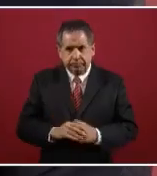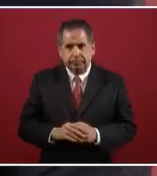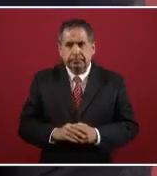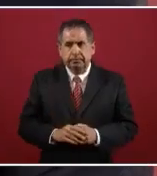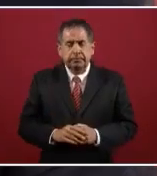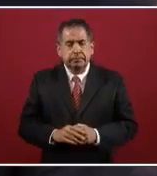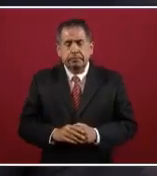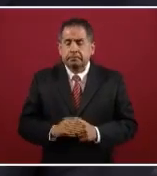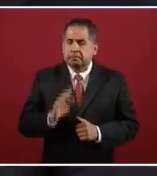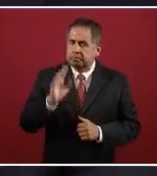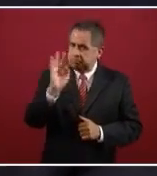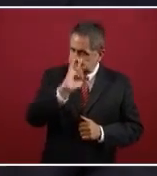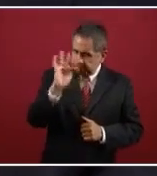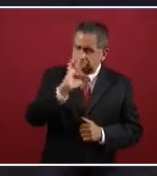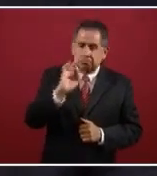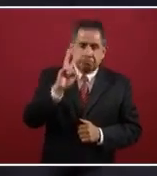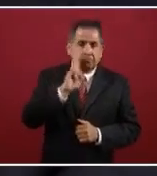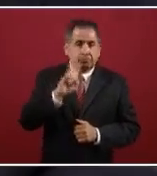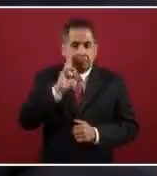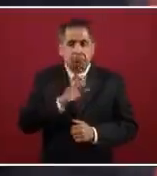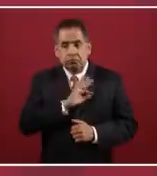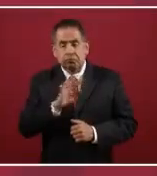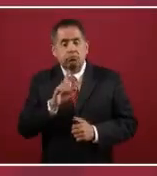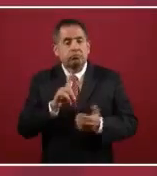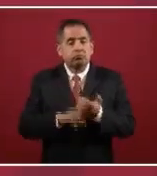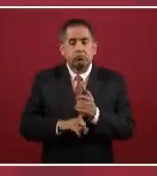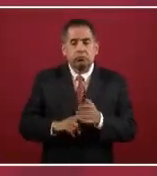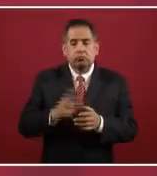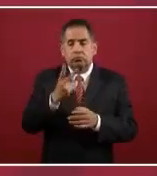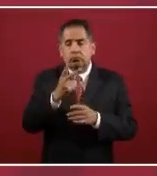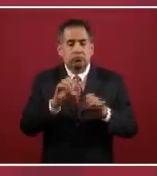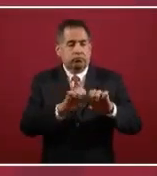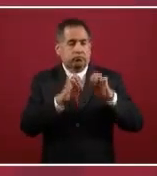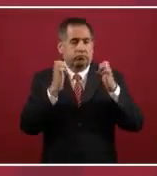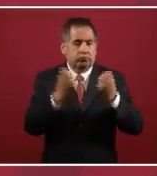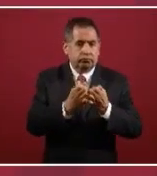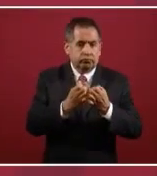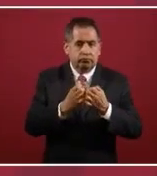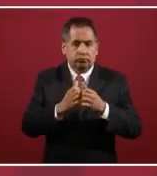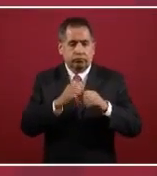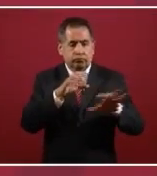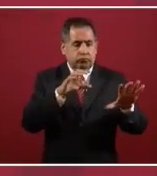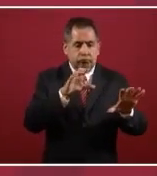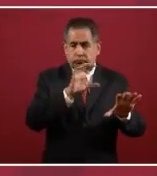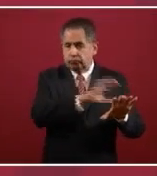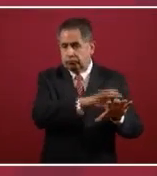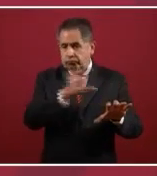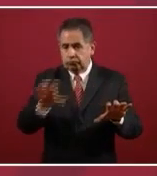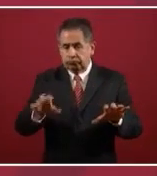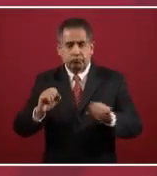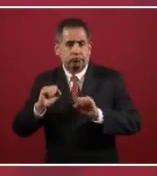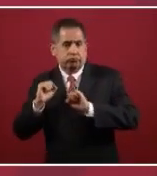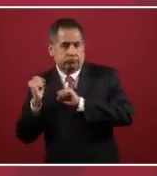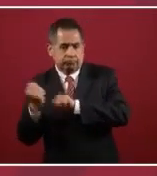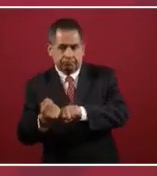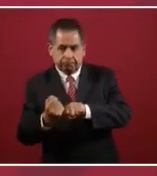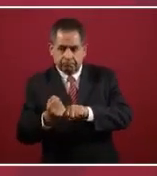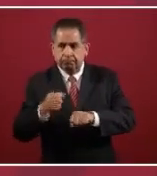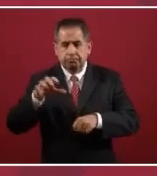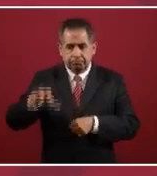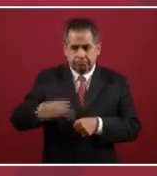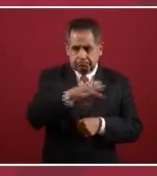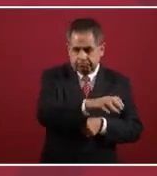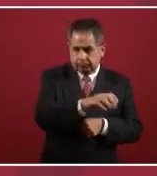No descartamos lo de los dos estadios de béisbol que se